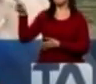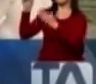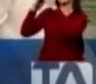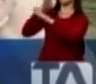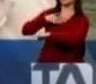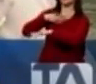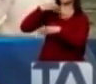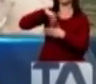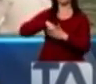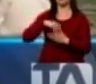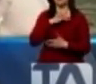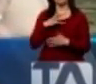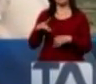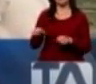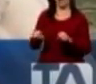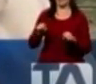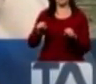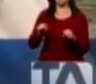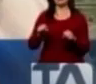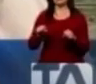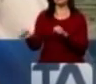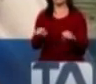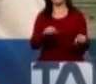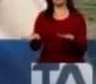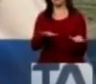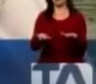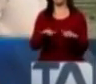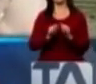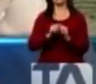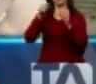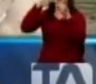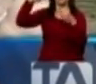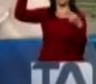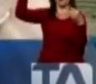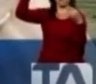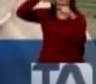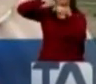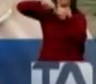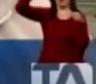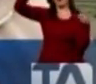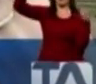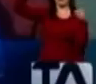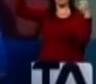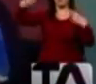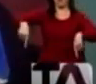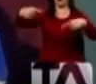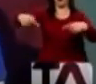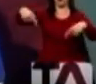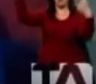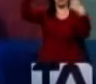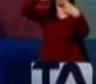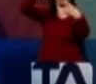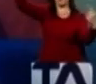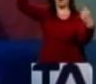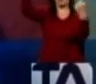y realmente los cables se iban zafando de uno en uno y golpeando por todo lado los cables. Cuando le avanzo a ver a